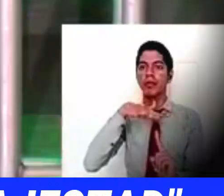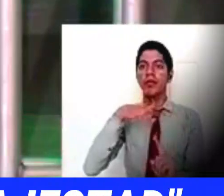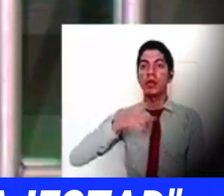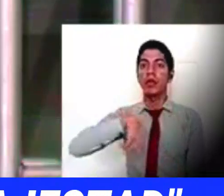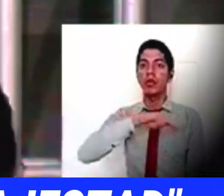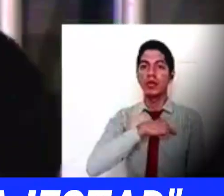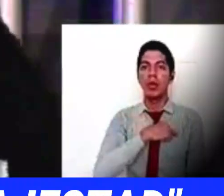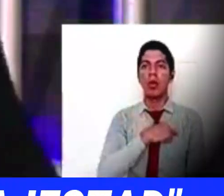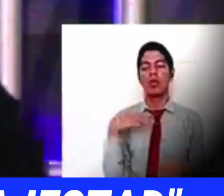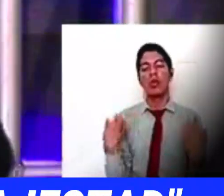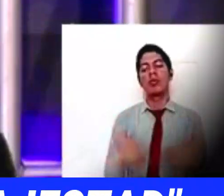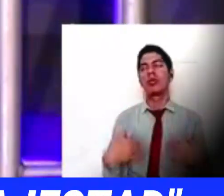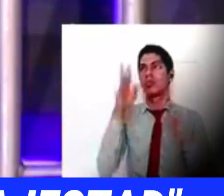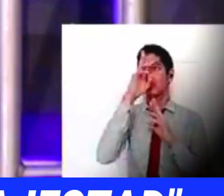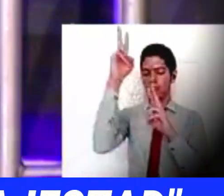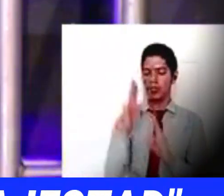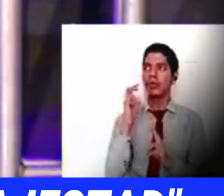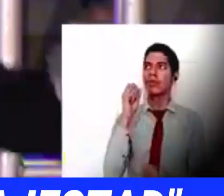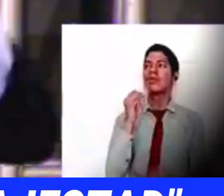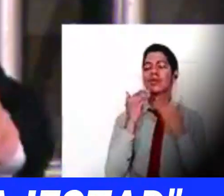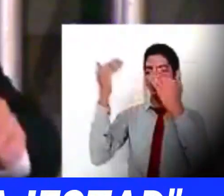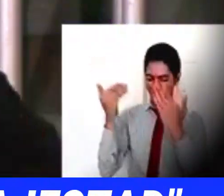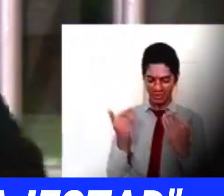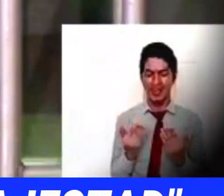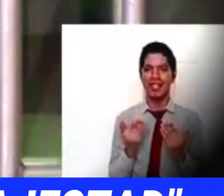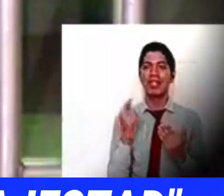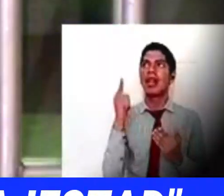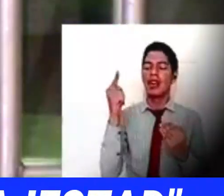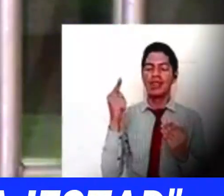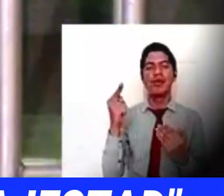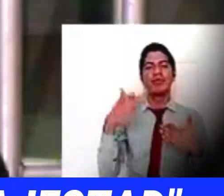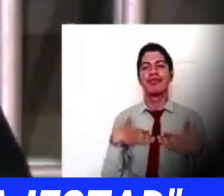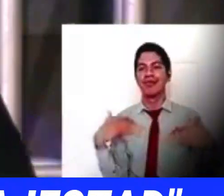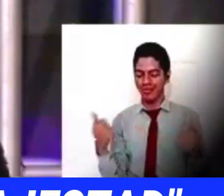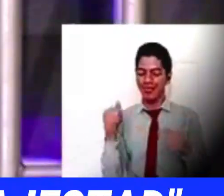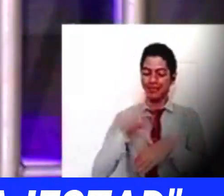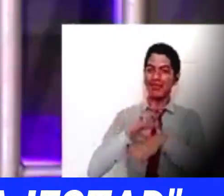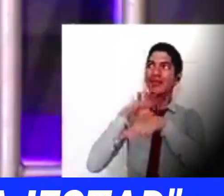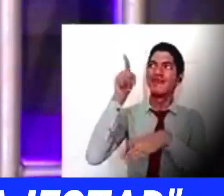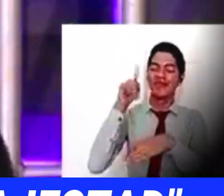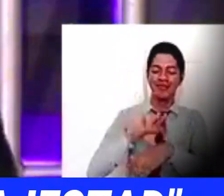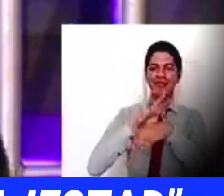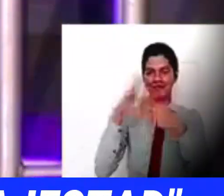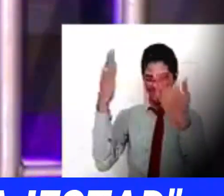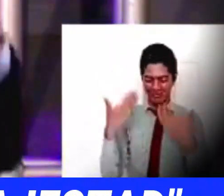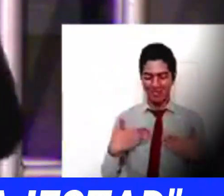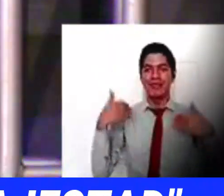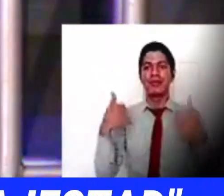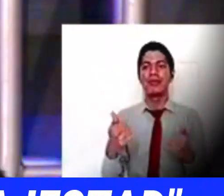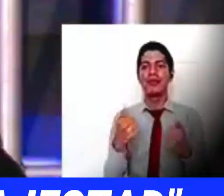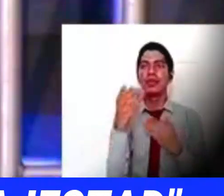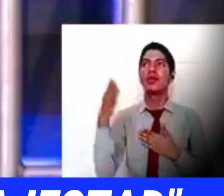Dios. Tenemos médico de cabecera, Él es nuestro médico. Tenemos Dios, tenemos abogado, tenemos